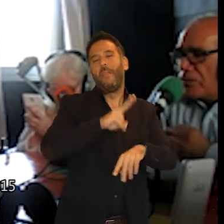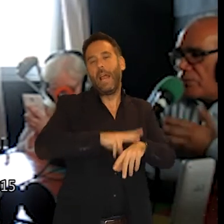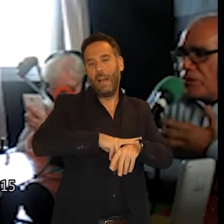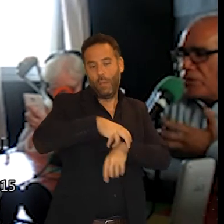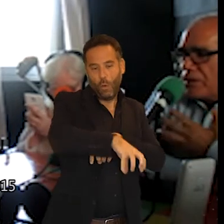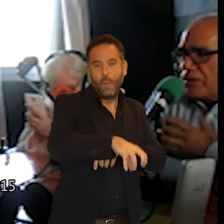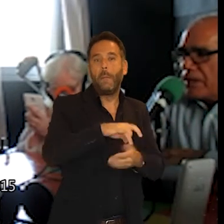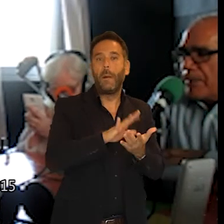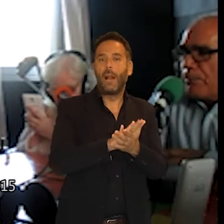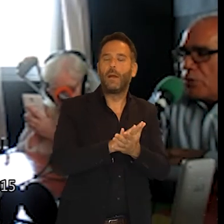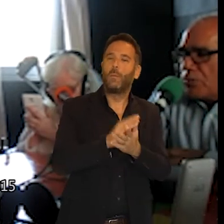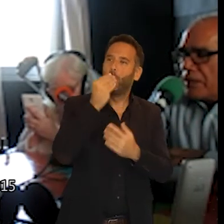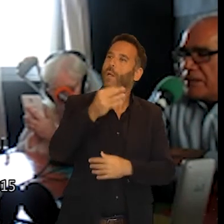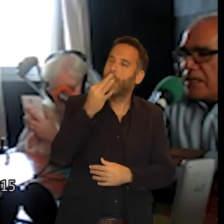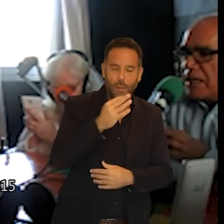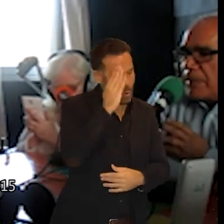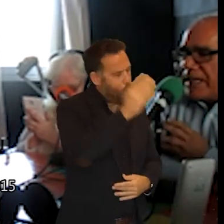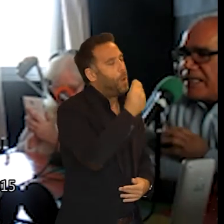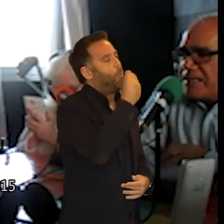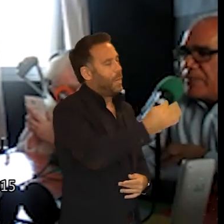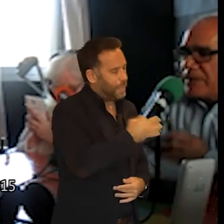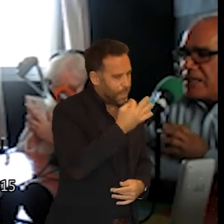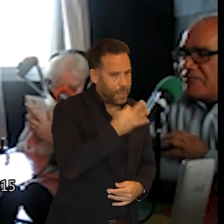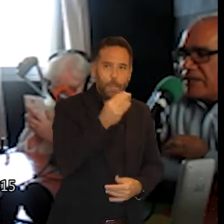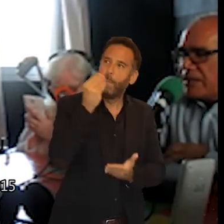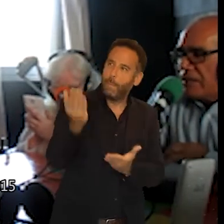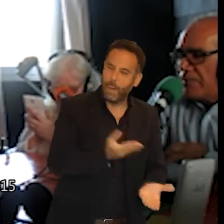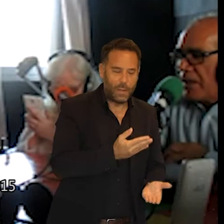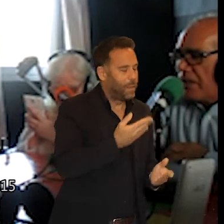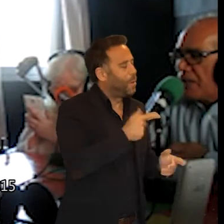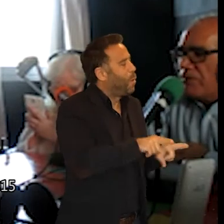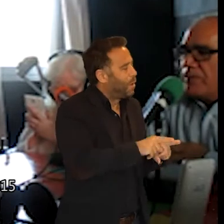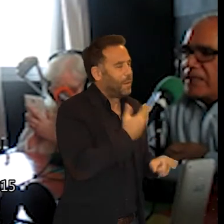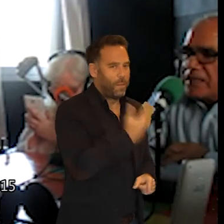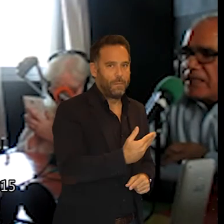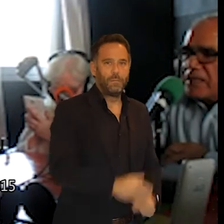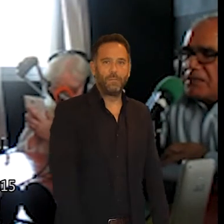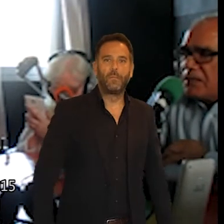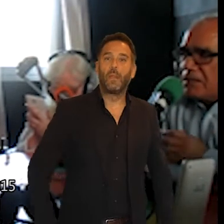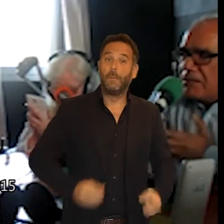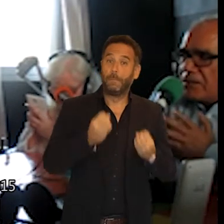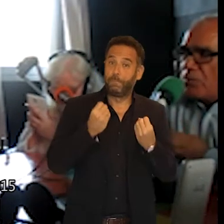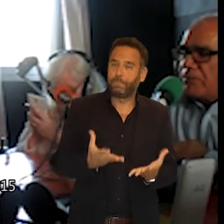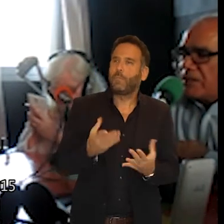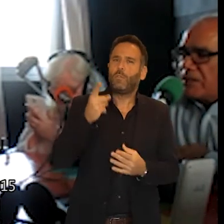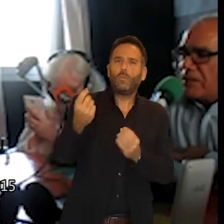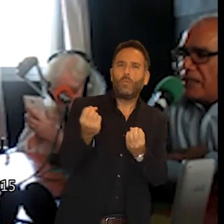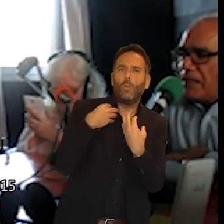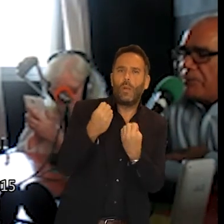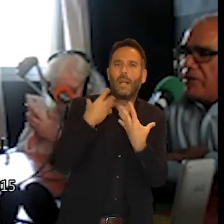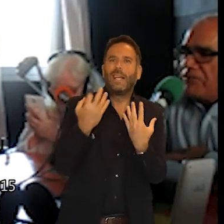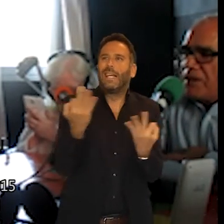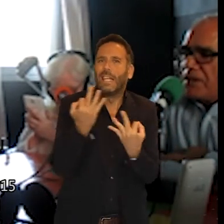Málaga de AFIN. Buenas tardes, Pepi. Hola, buenas tardes. Bienvenida. Igualmente. Bueno, cuéntanos para comenzar, ¿qué es AFIN y cuándo